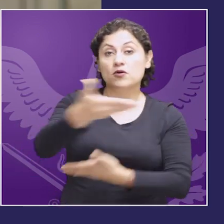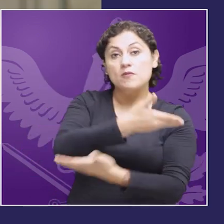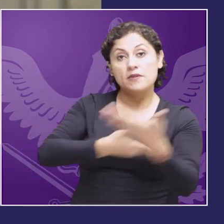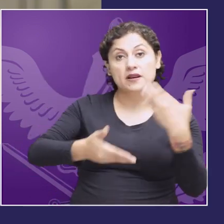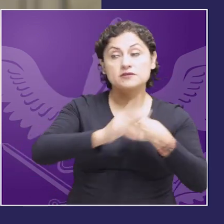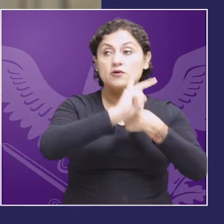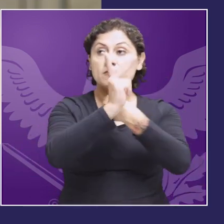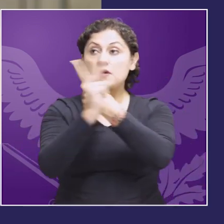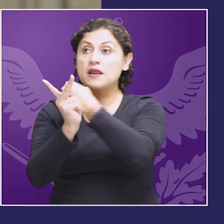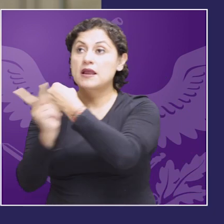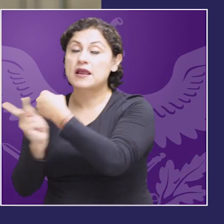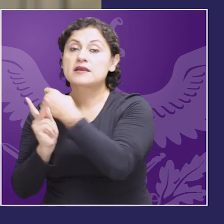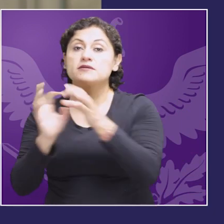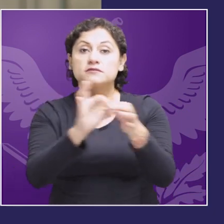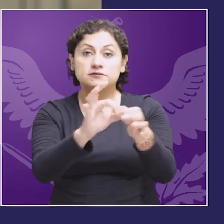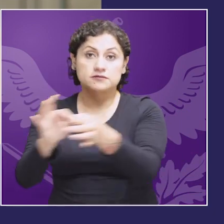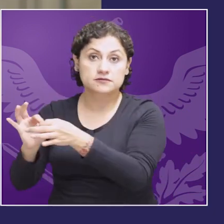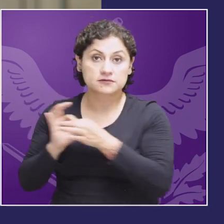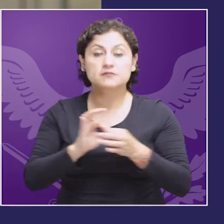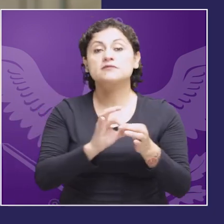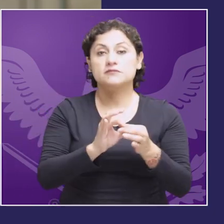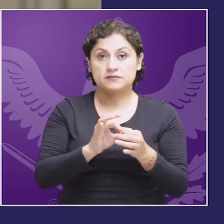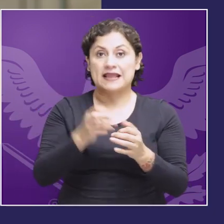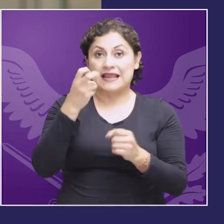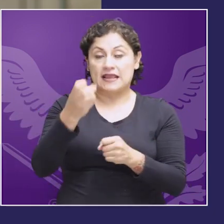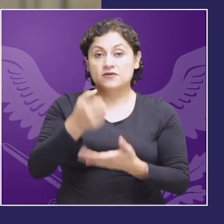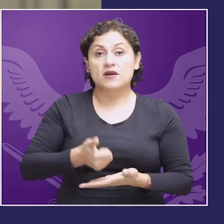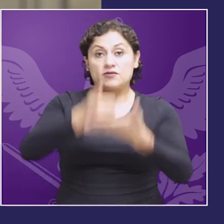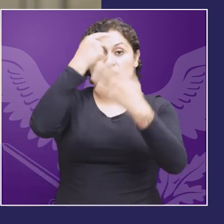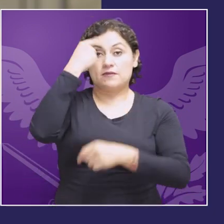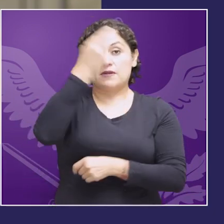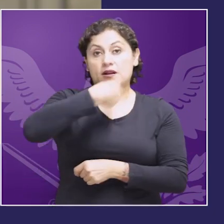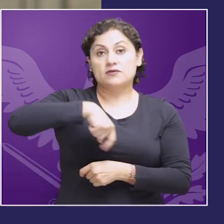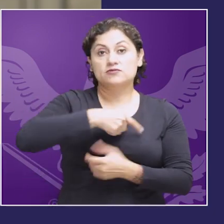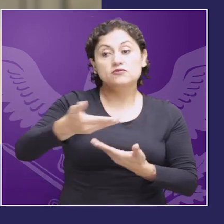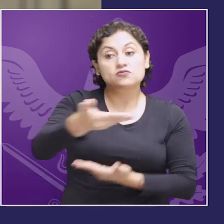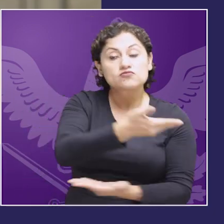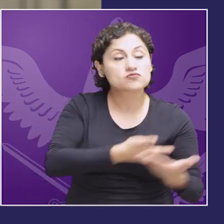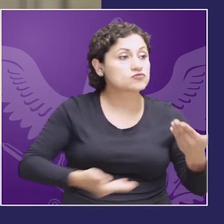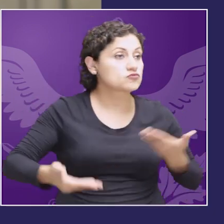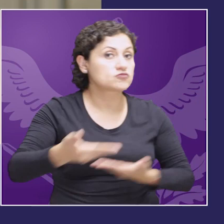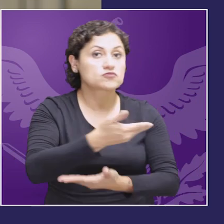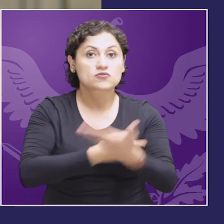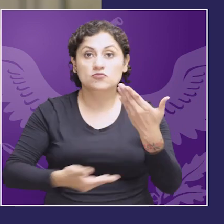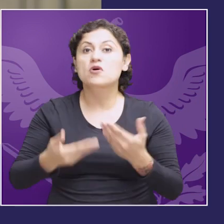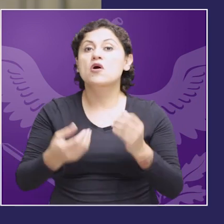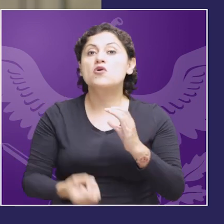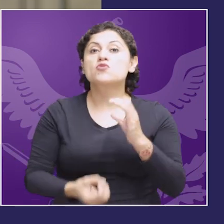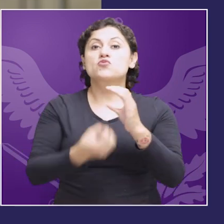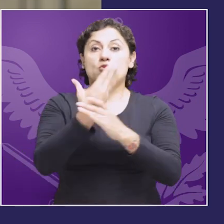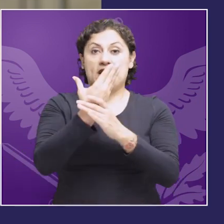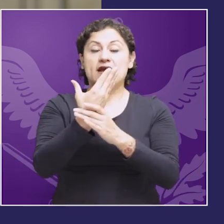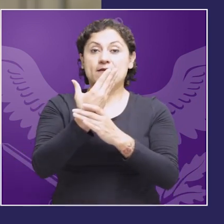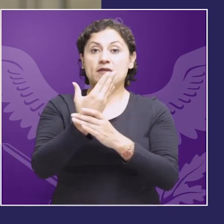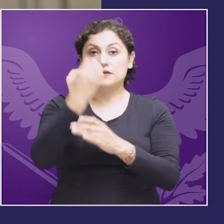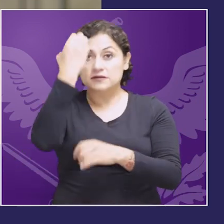es una instancia de cooperación de los poderes judiciales de la región. Entonces apunta a ver de qué manera nosotros podemos